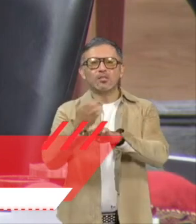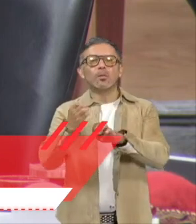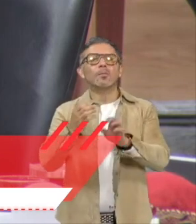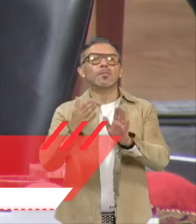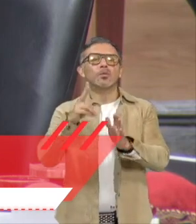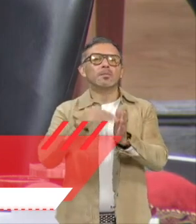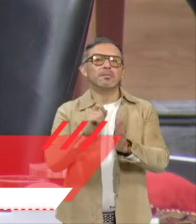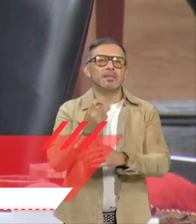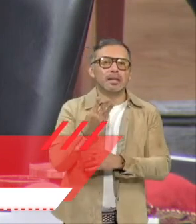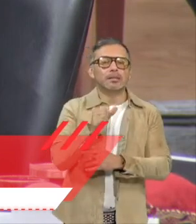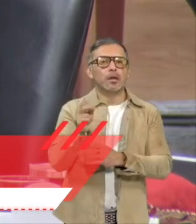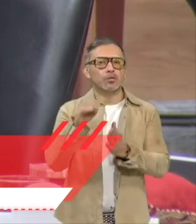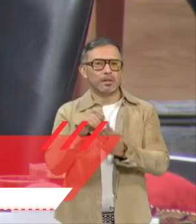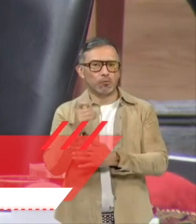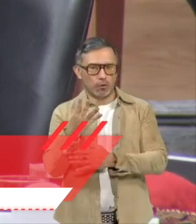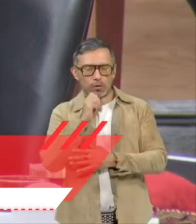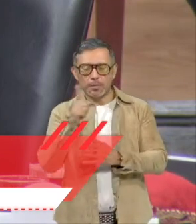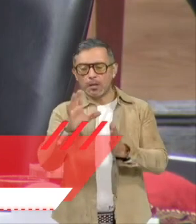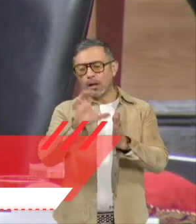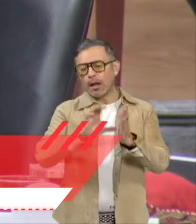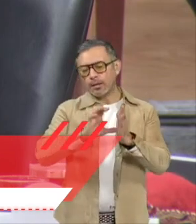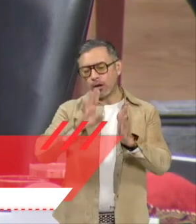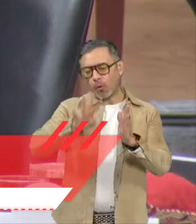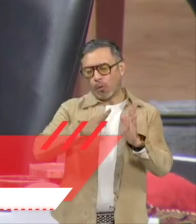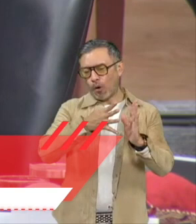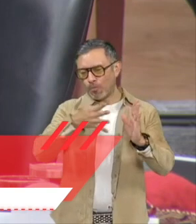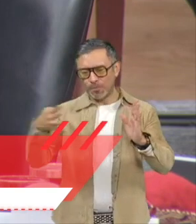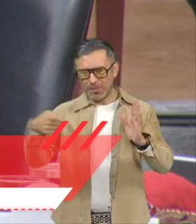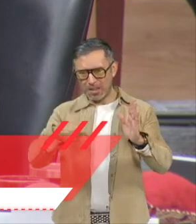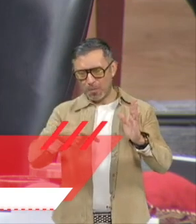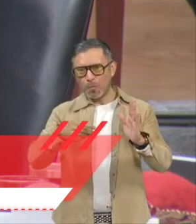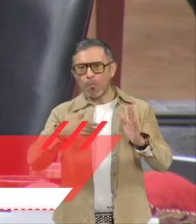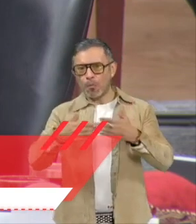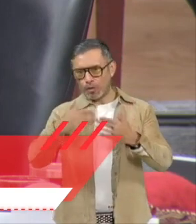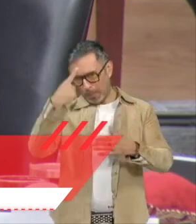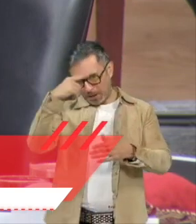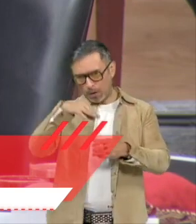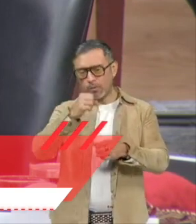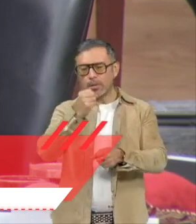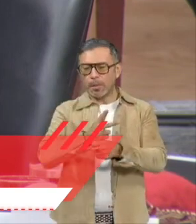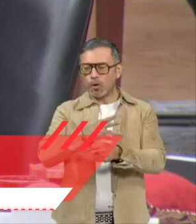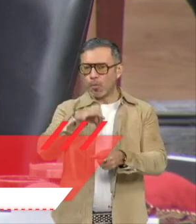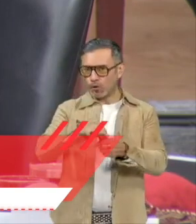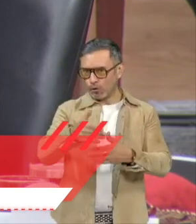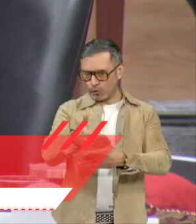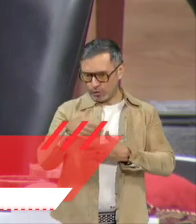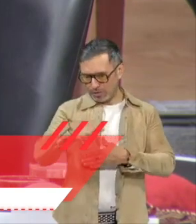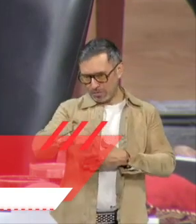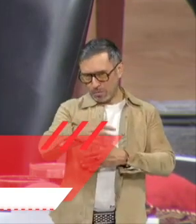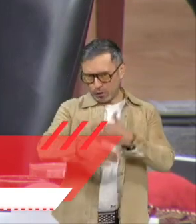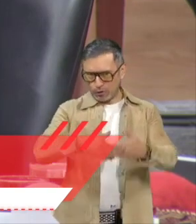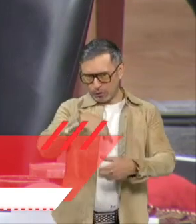Puebla contiene manifestaciones que podrían vulner los principios de neutralidad imparcialidad y equidad del proceso electoral